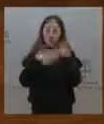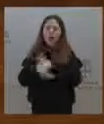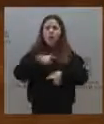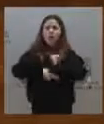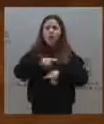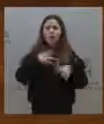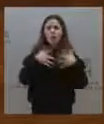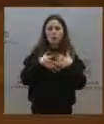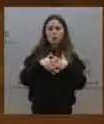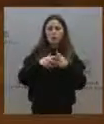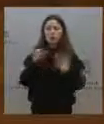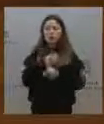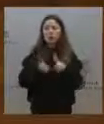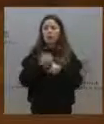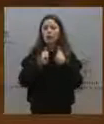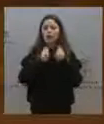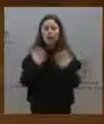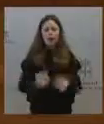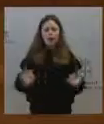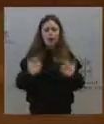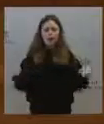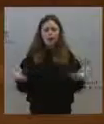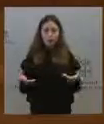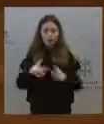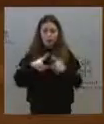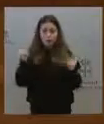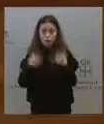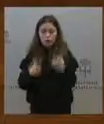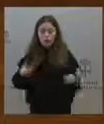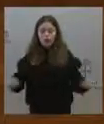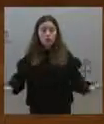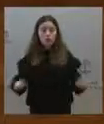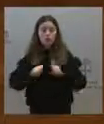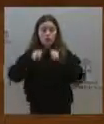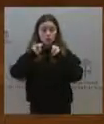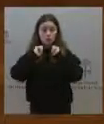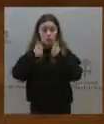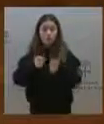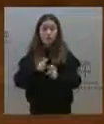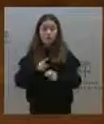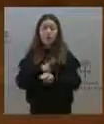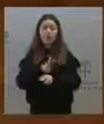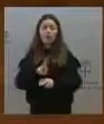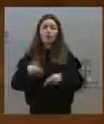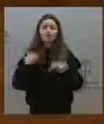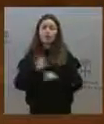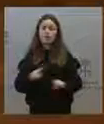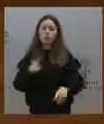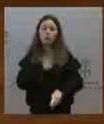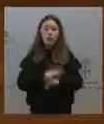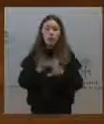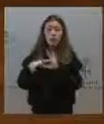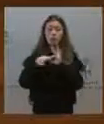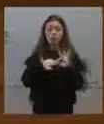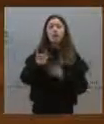las urgencias de los asturianos. En este particular tripartito, Izquierda Unida sí parece creer en estos presupuestos, lo dijo desde